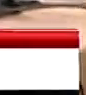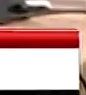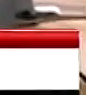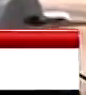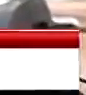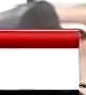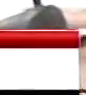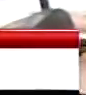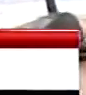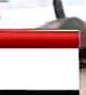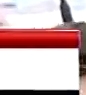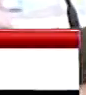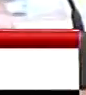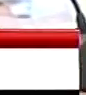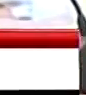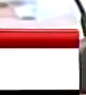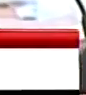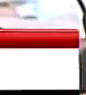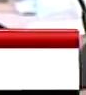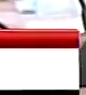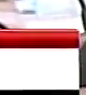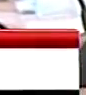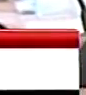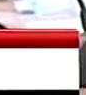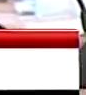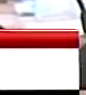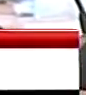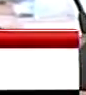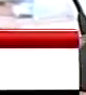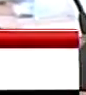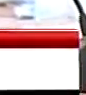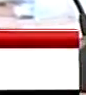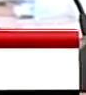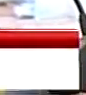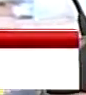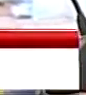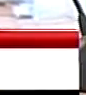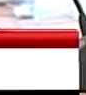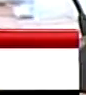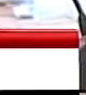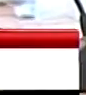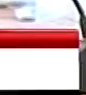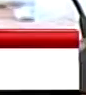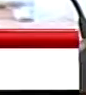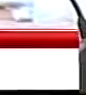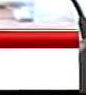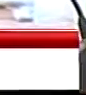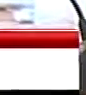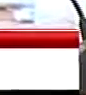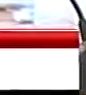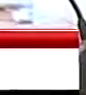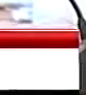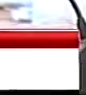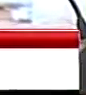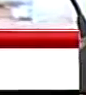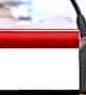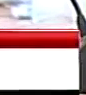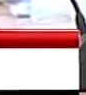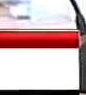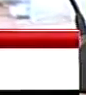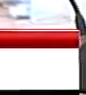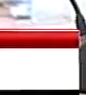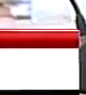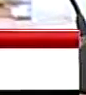entenderse por objeción, por razones de conciencia, y que por ende eso debe ser regulado por el Consejo Directivo antes